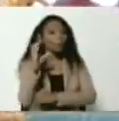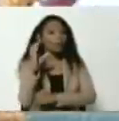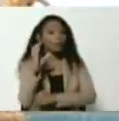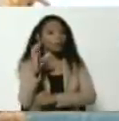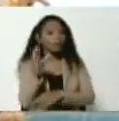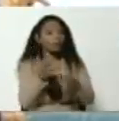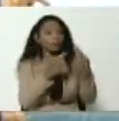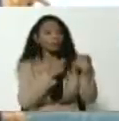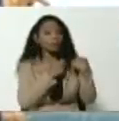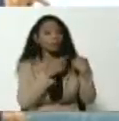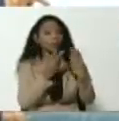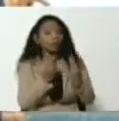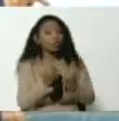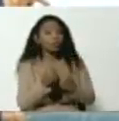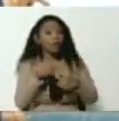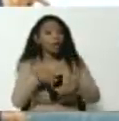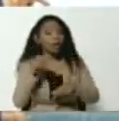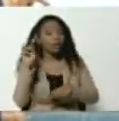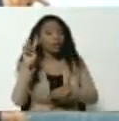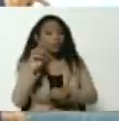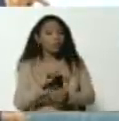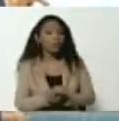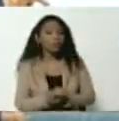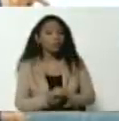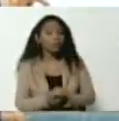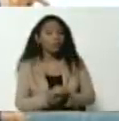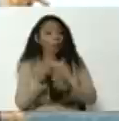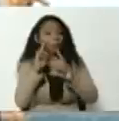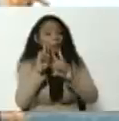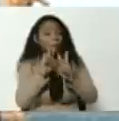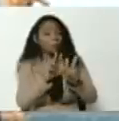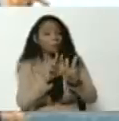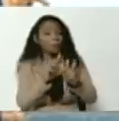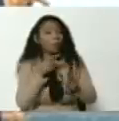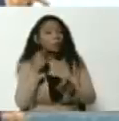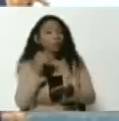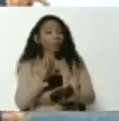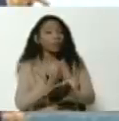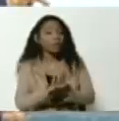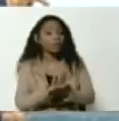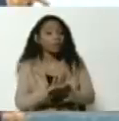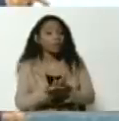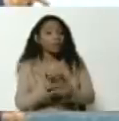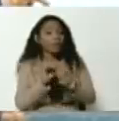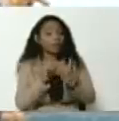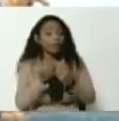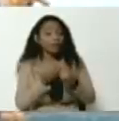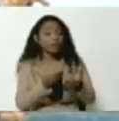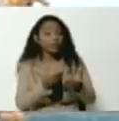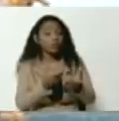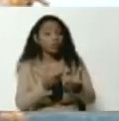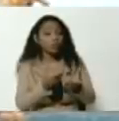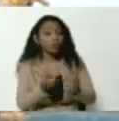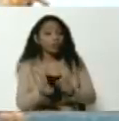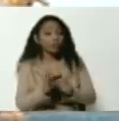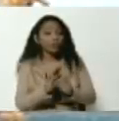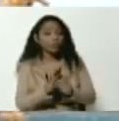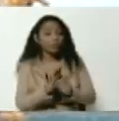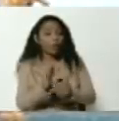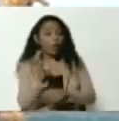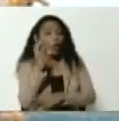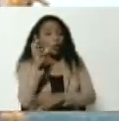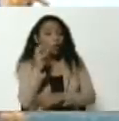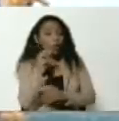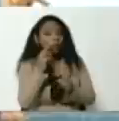respecto al número de casos que tiene Venezuela. Bastaría con ver la mortalidad, la letalidad del virus COVID-19 en